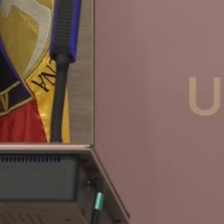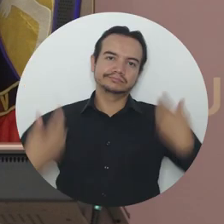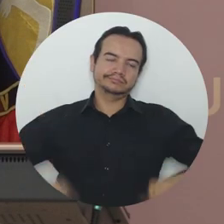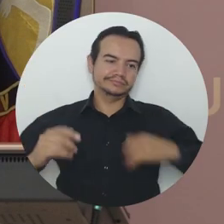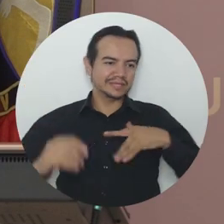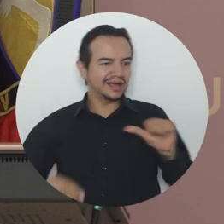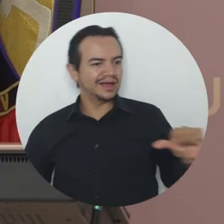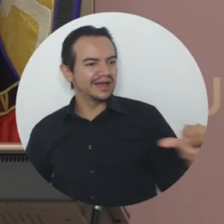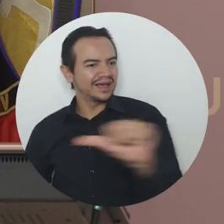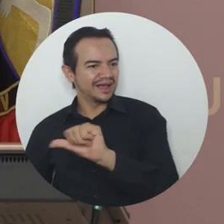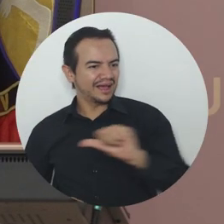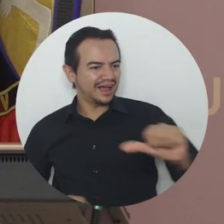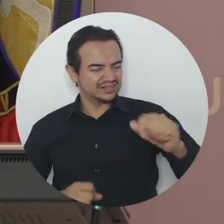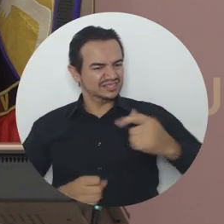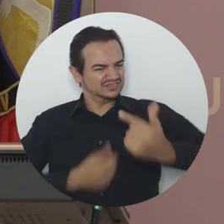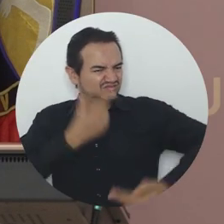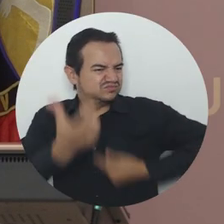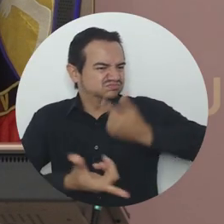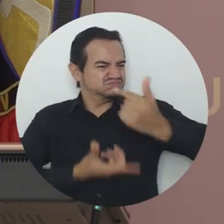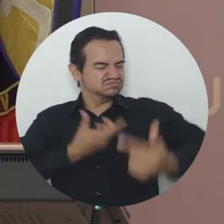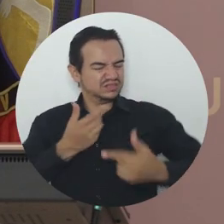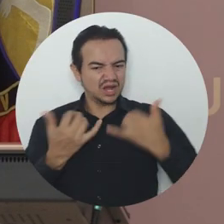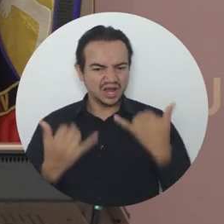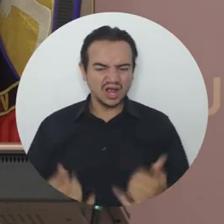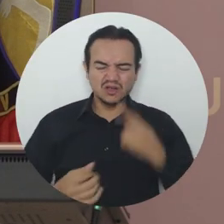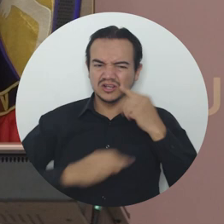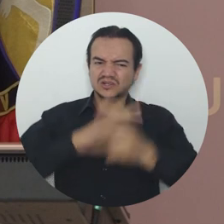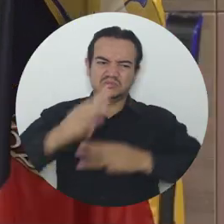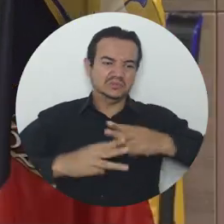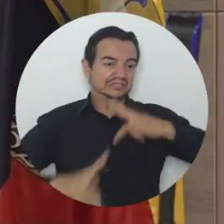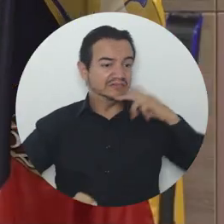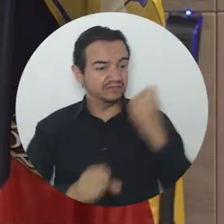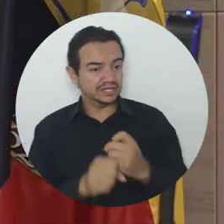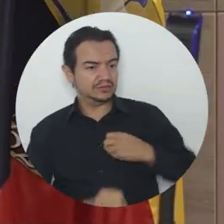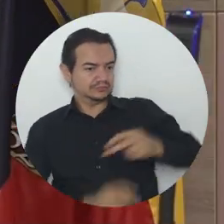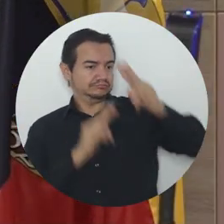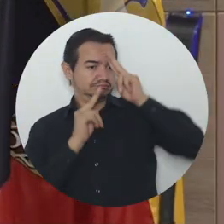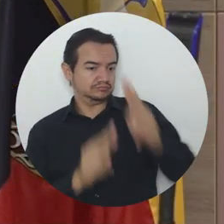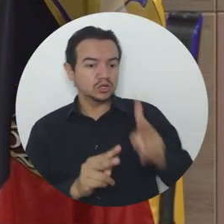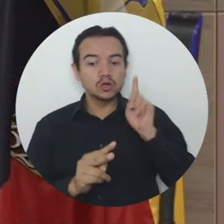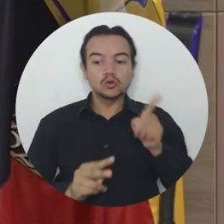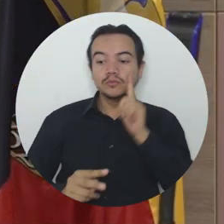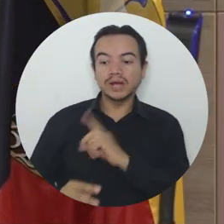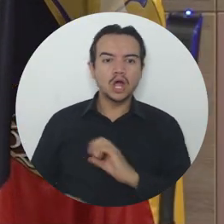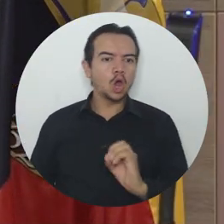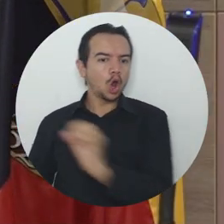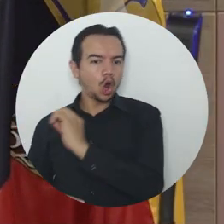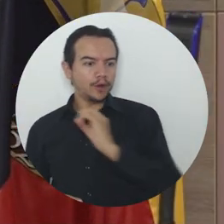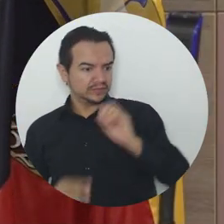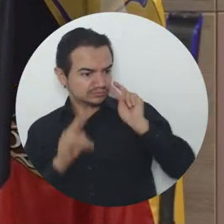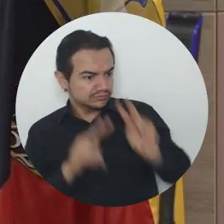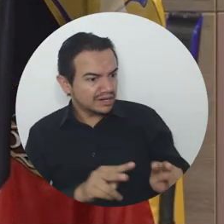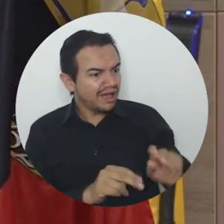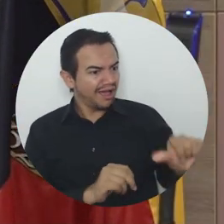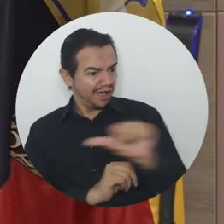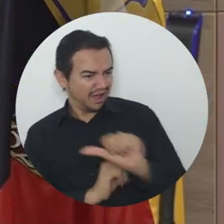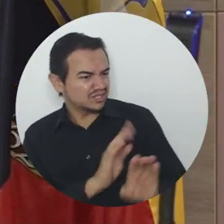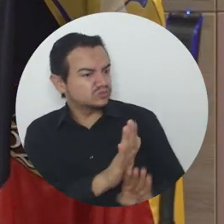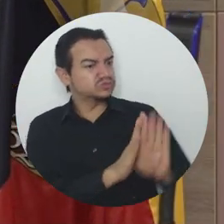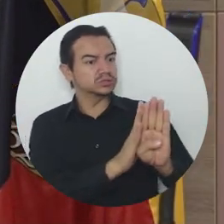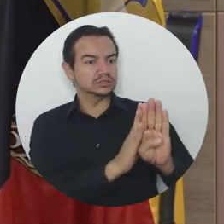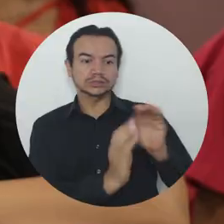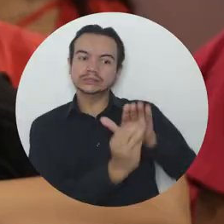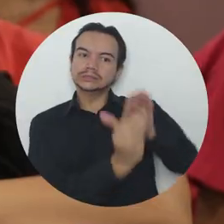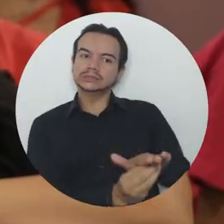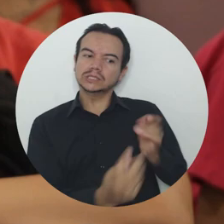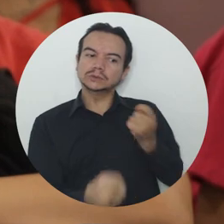Mi reconocimiento a las mujeres que luchan en este mundo difícil. Hemos diseñado hombres para tratar de aplacarlas, para tratar de no